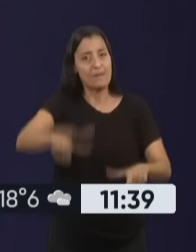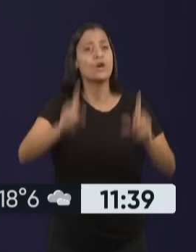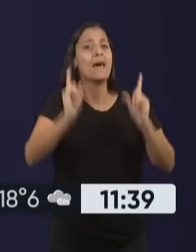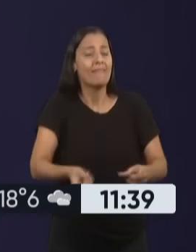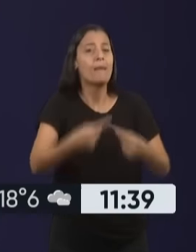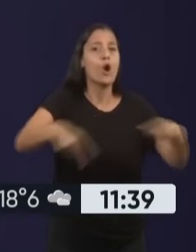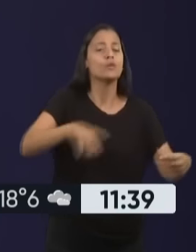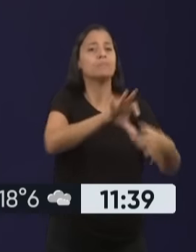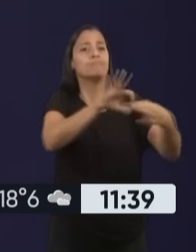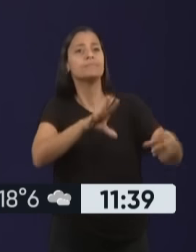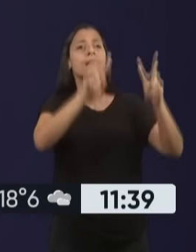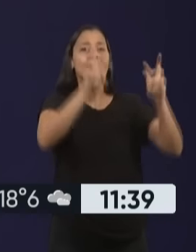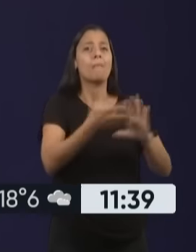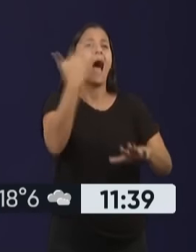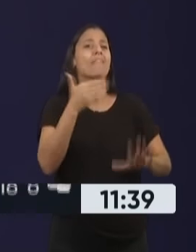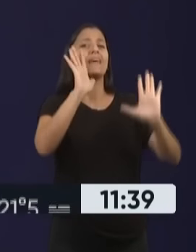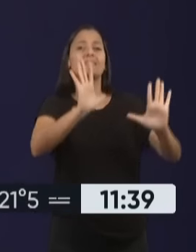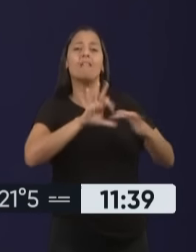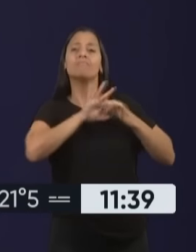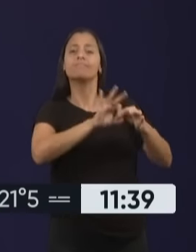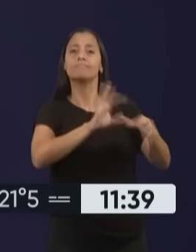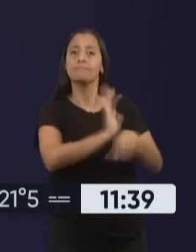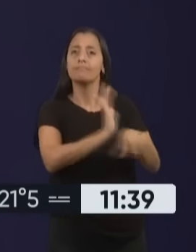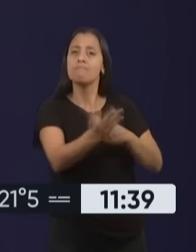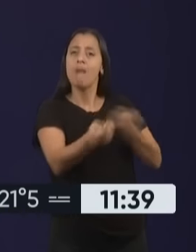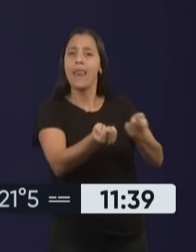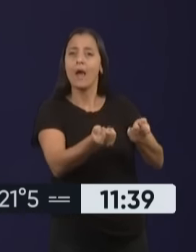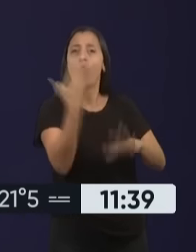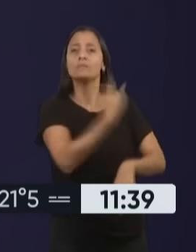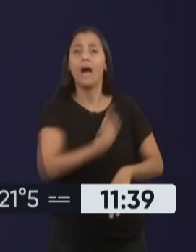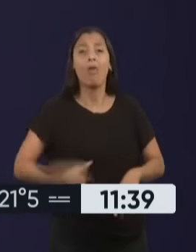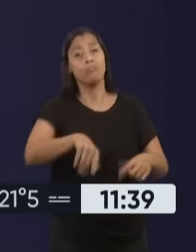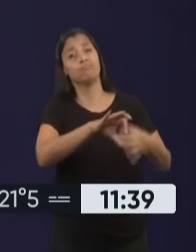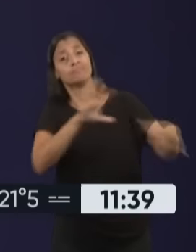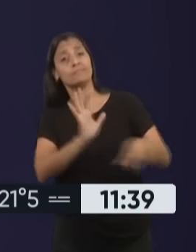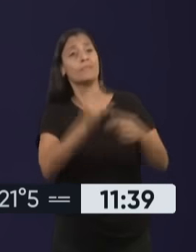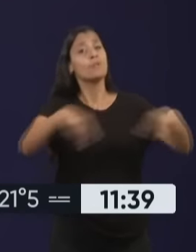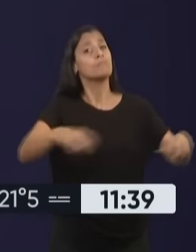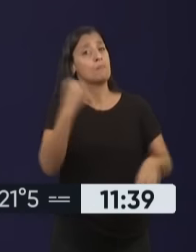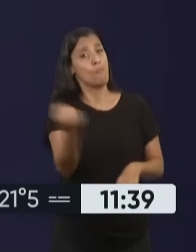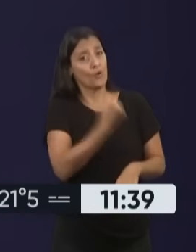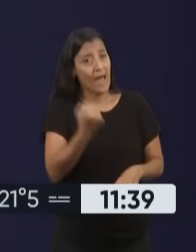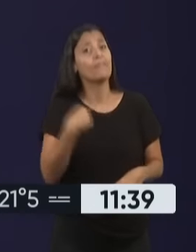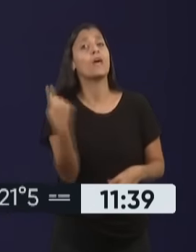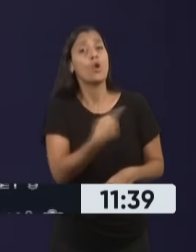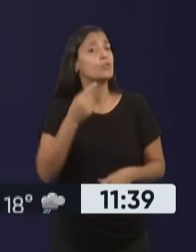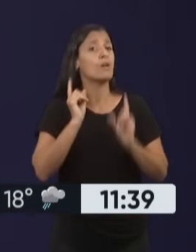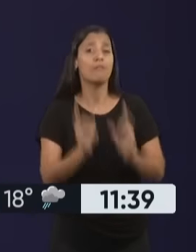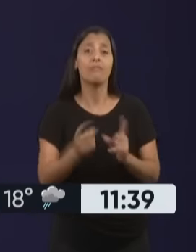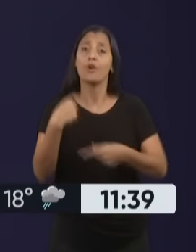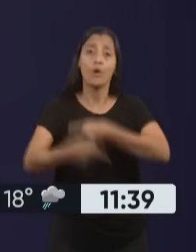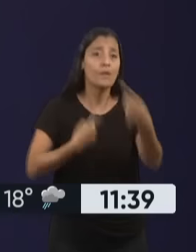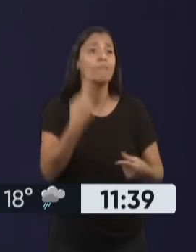desregulaciones sobre cosas reguladas eh que son muy necesarias y seguimos con la misma